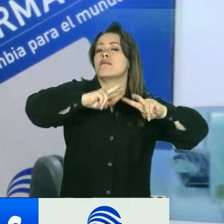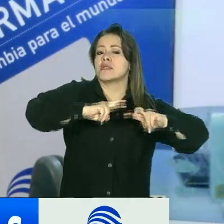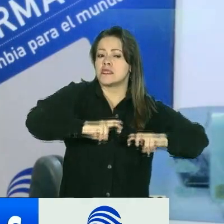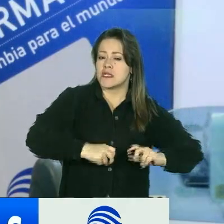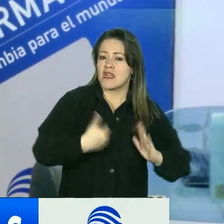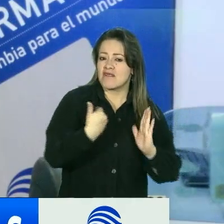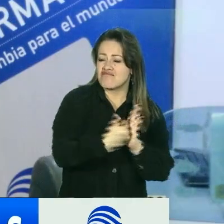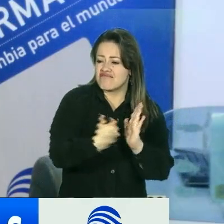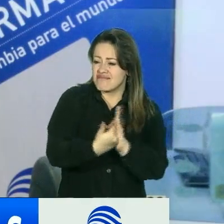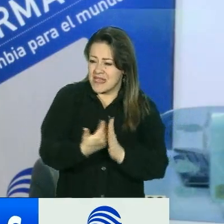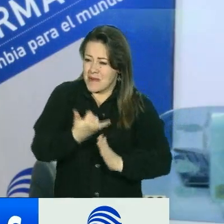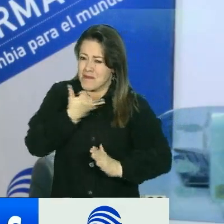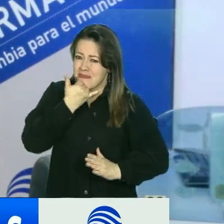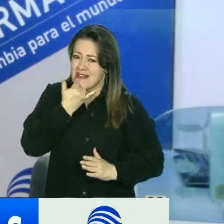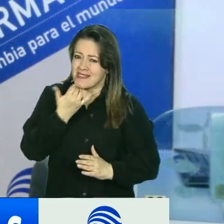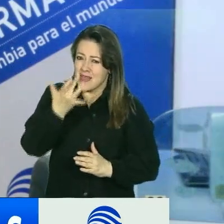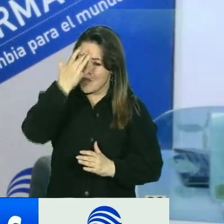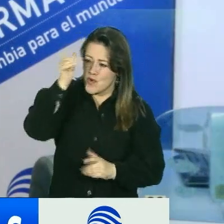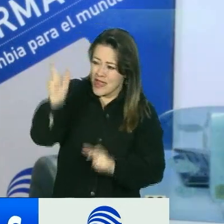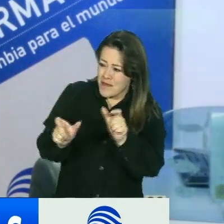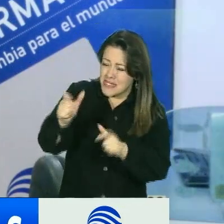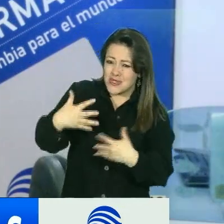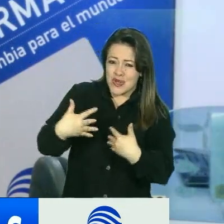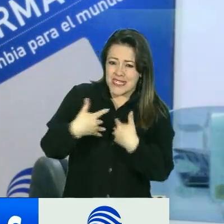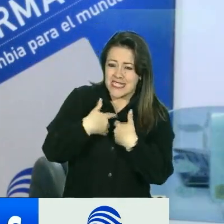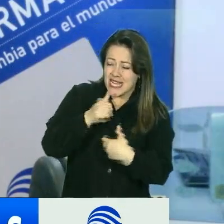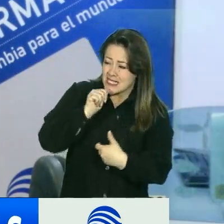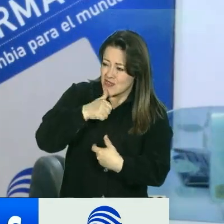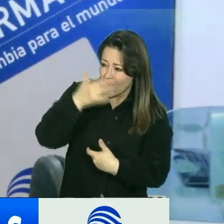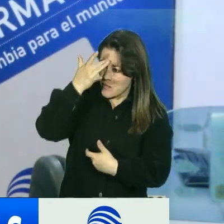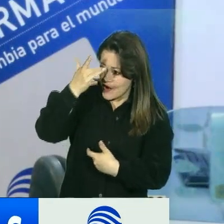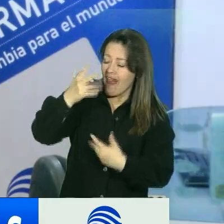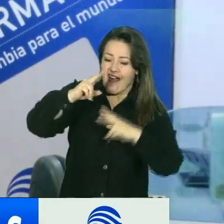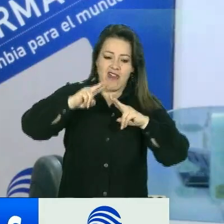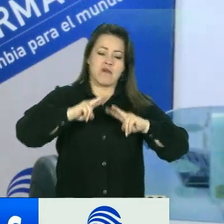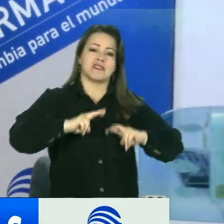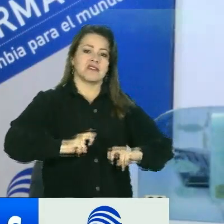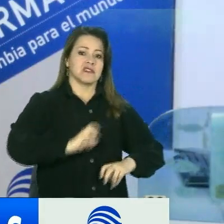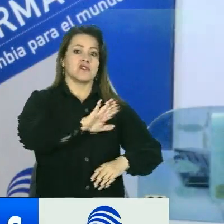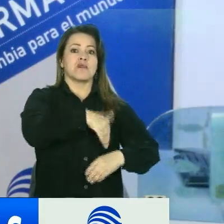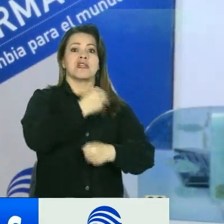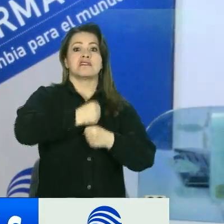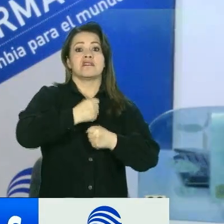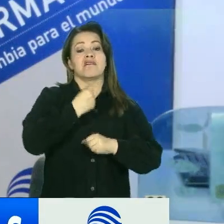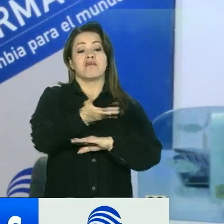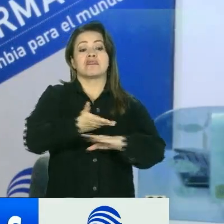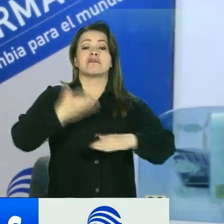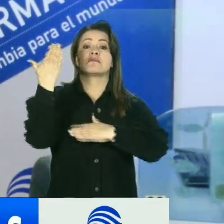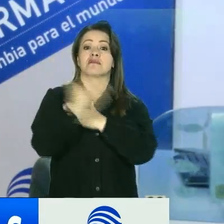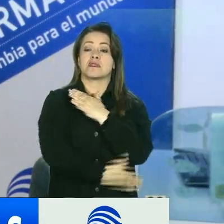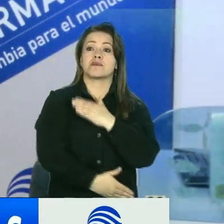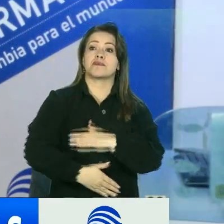las irregularidades y de acuerdo a lo que ha dicho la titular de la cartera de trabajo, vienen más casos.